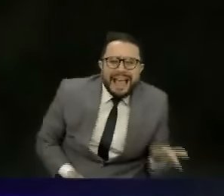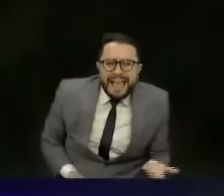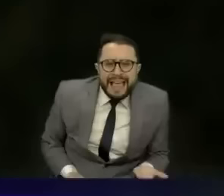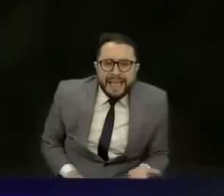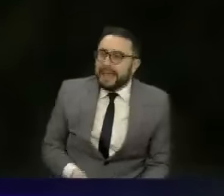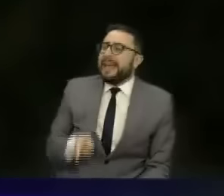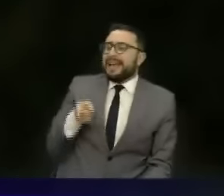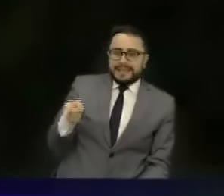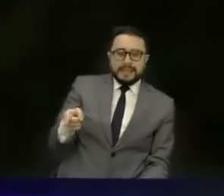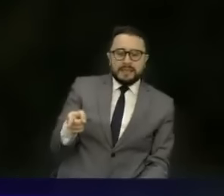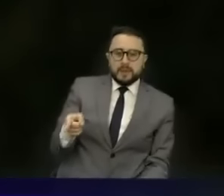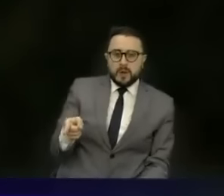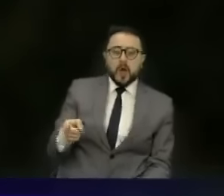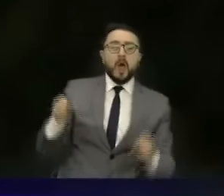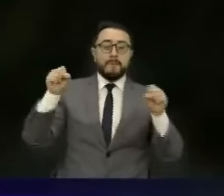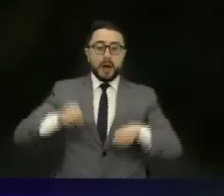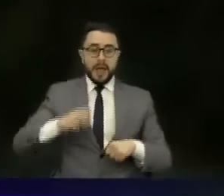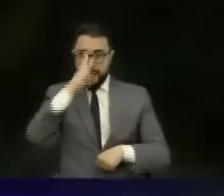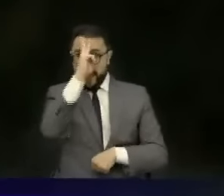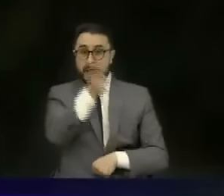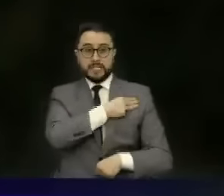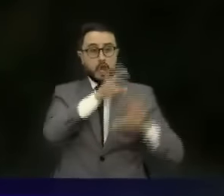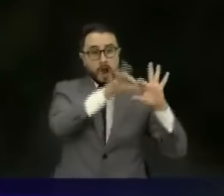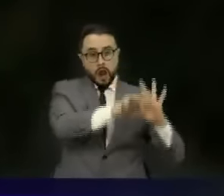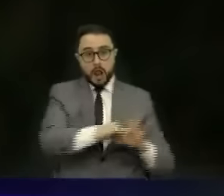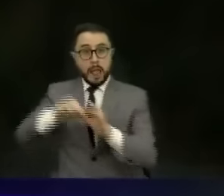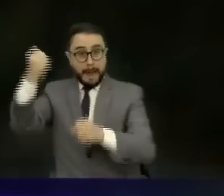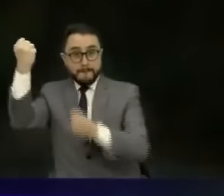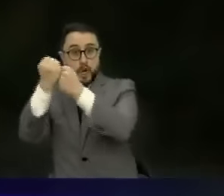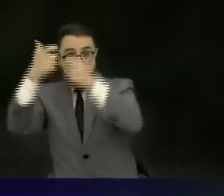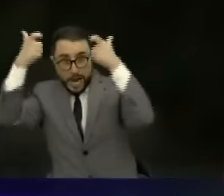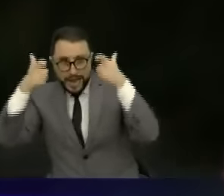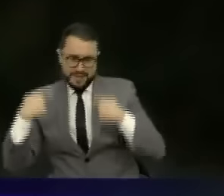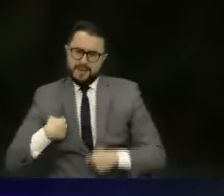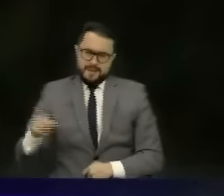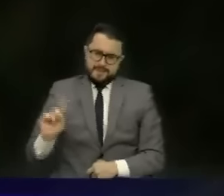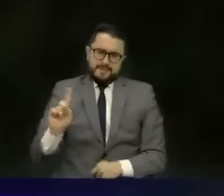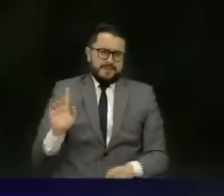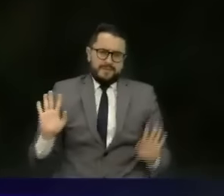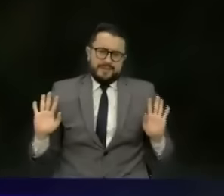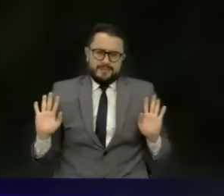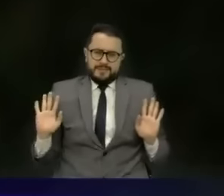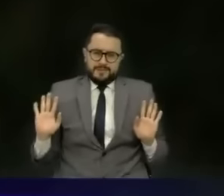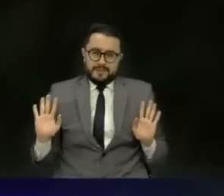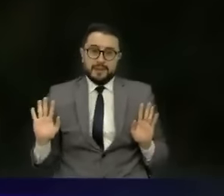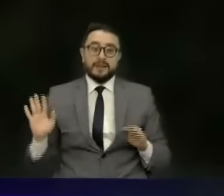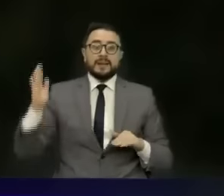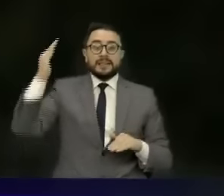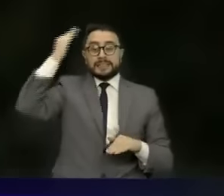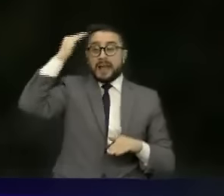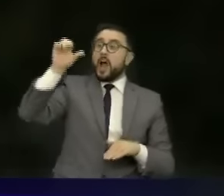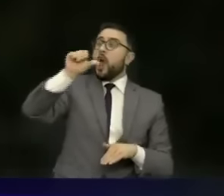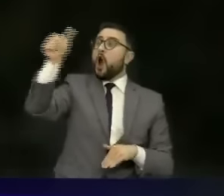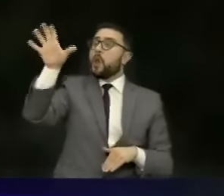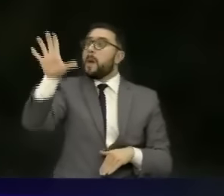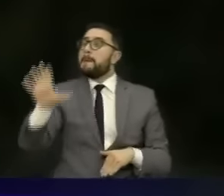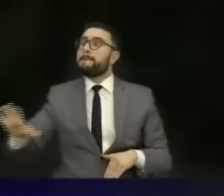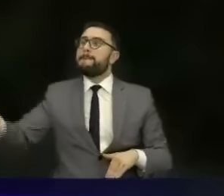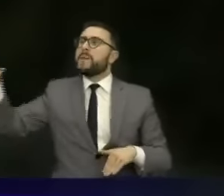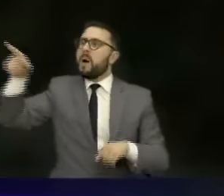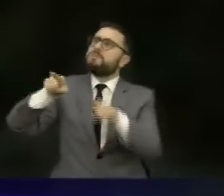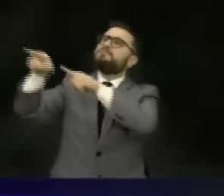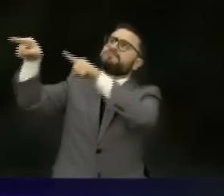podríamos llamar, un ejército monárquico, que incluso está fuera de nuestras fronteras también, como antaño.